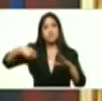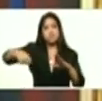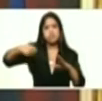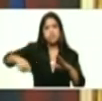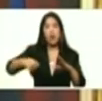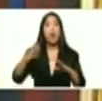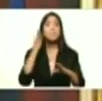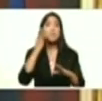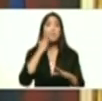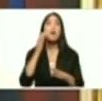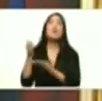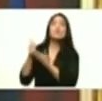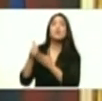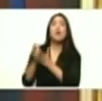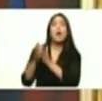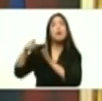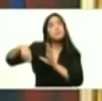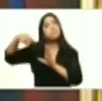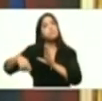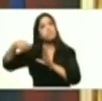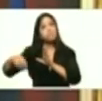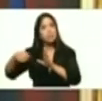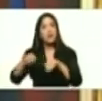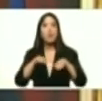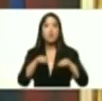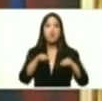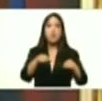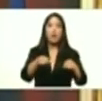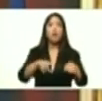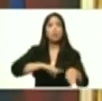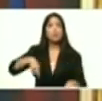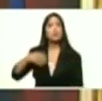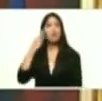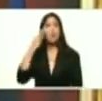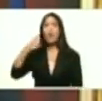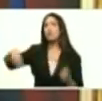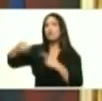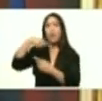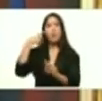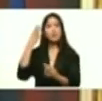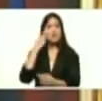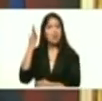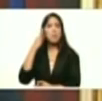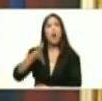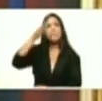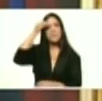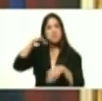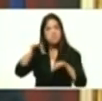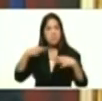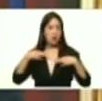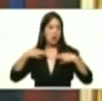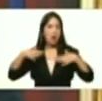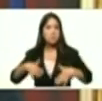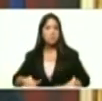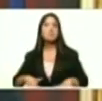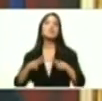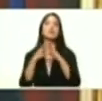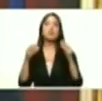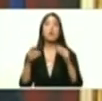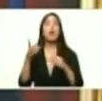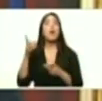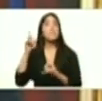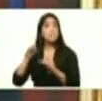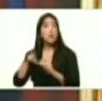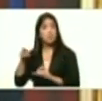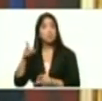Ella nos decía a veces, dale ahí, y uno le ayudaba. Nosotros sabemos todo, los hermanos sabemos coser allí, hacer camisas, cosas de esas. Silvia también es